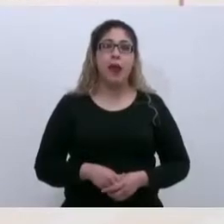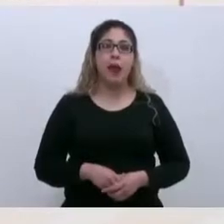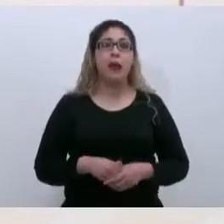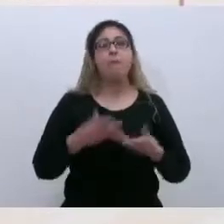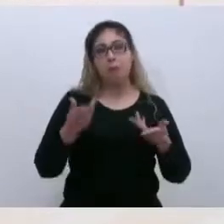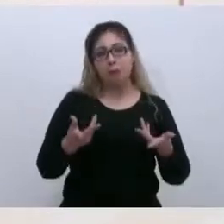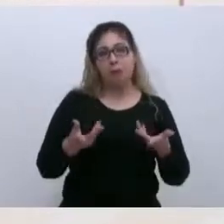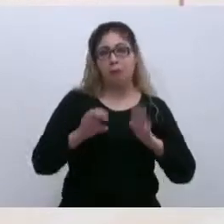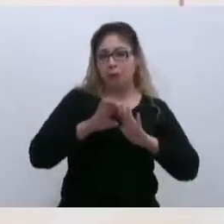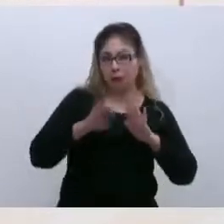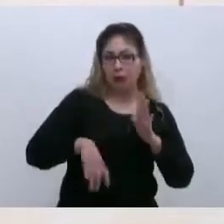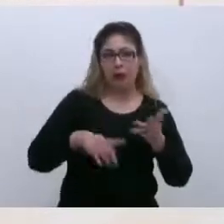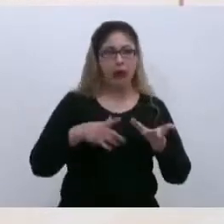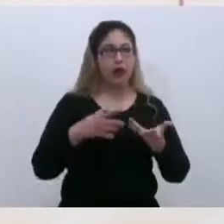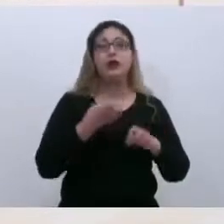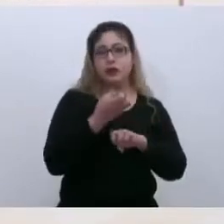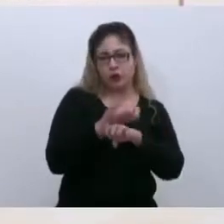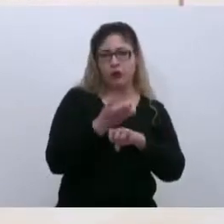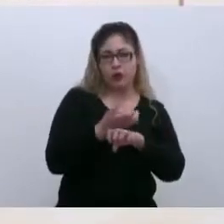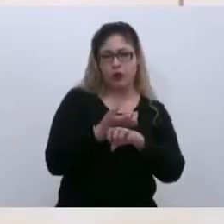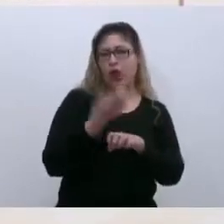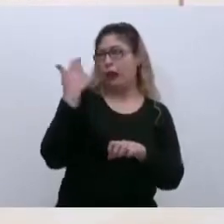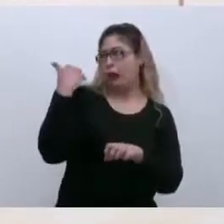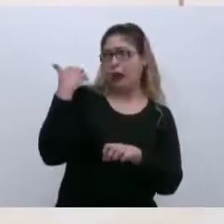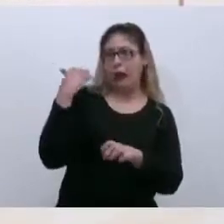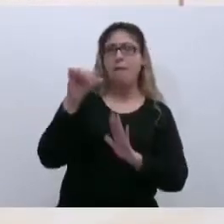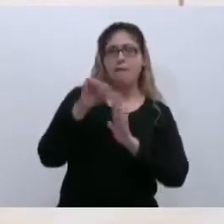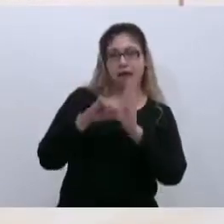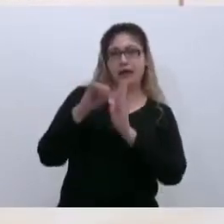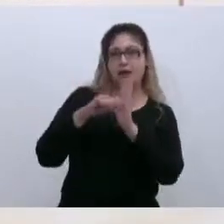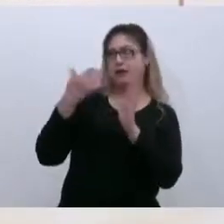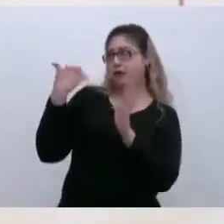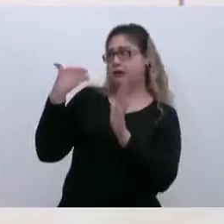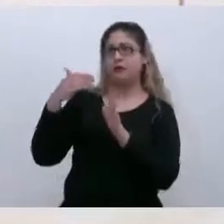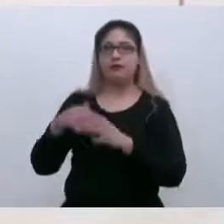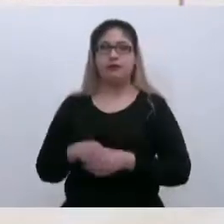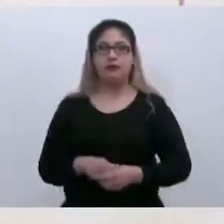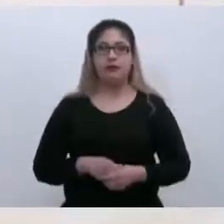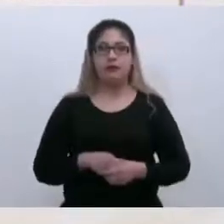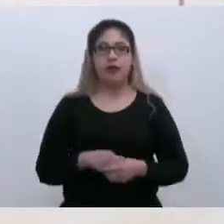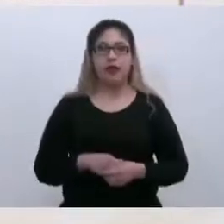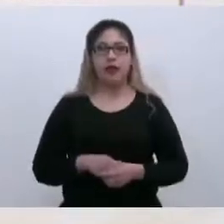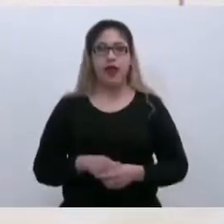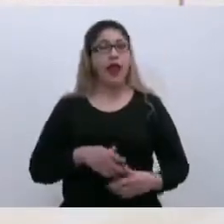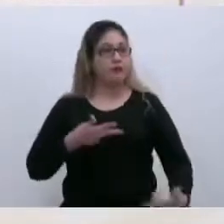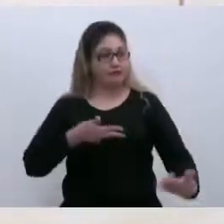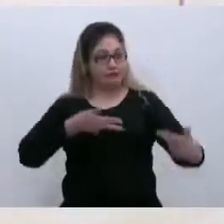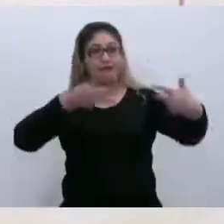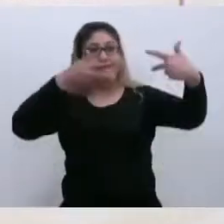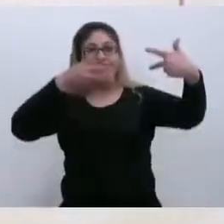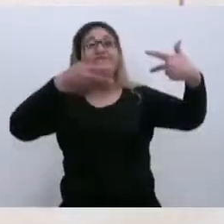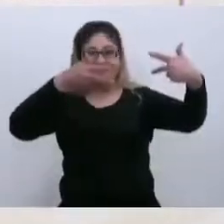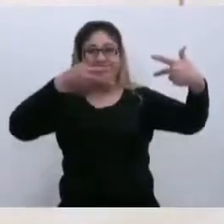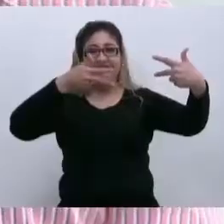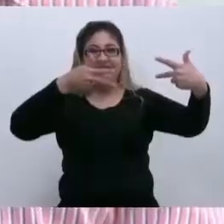hace aproximadamente 2 meses que conversamos por teléfono con el presidente Biden.